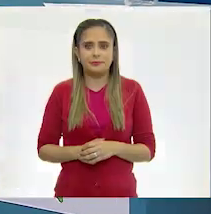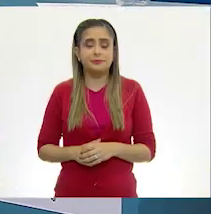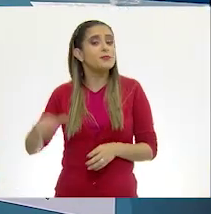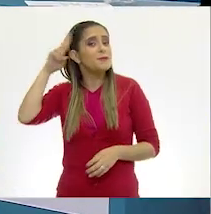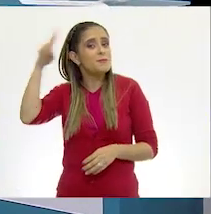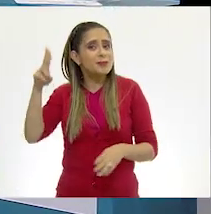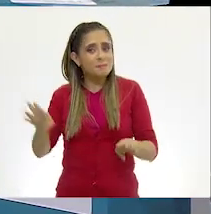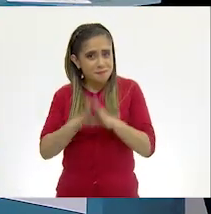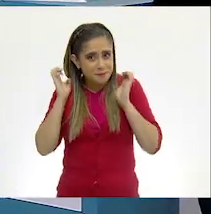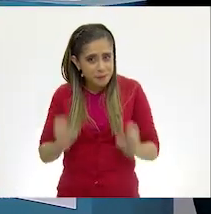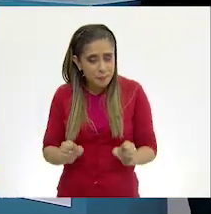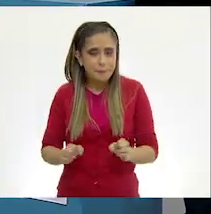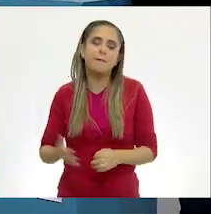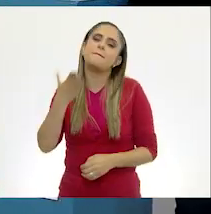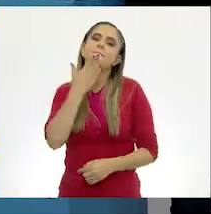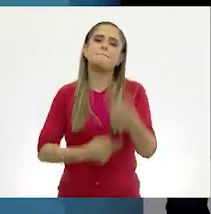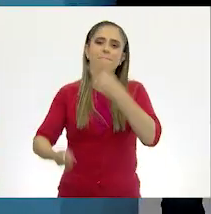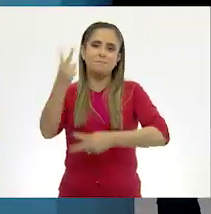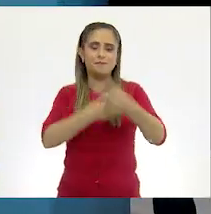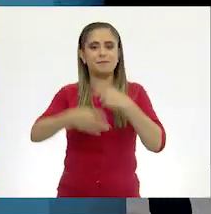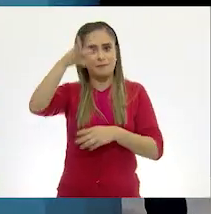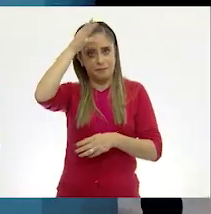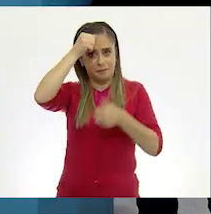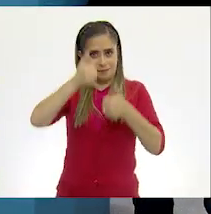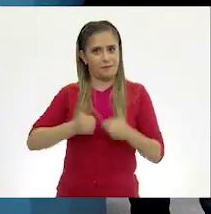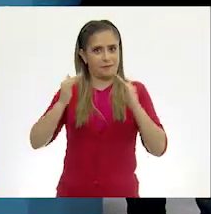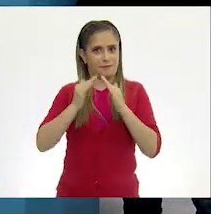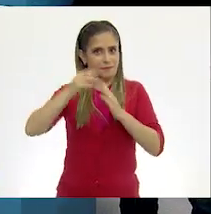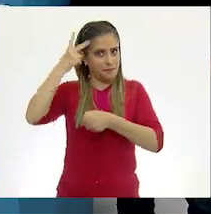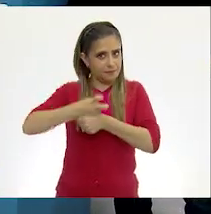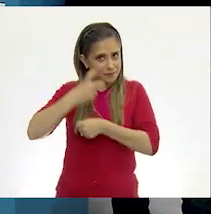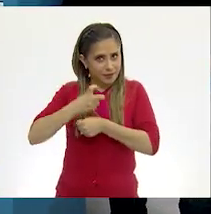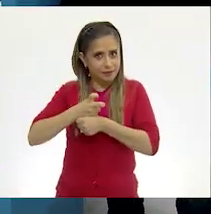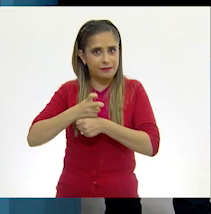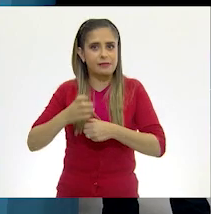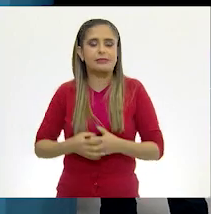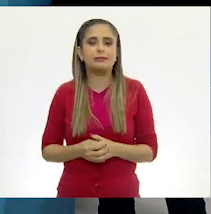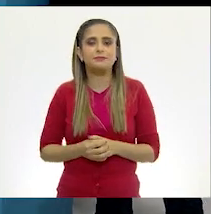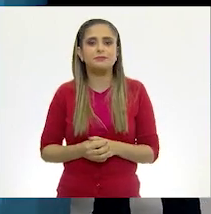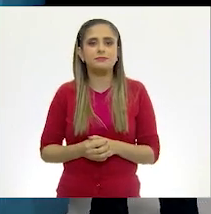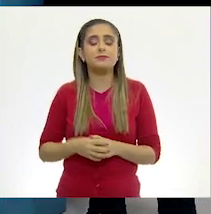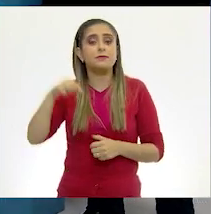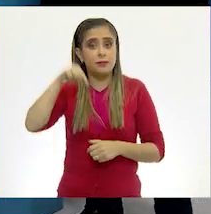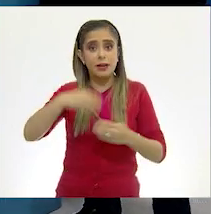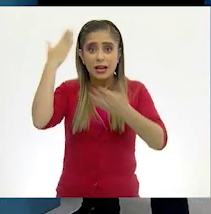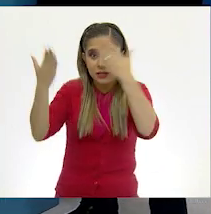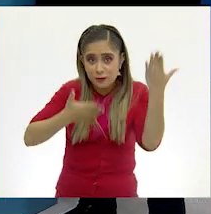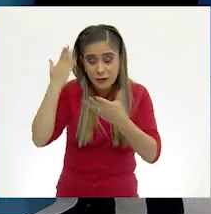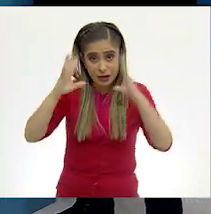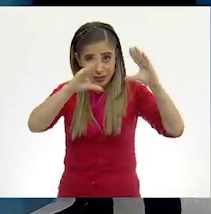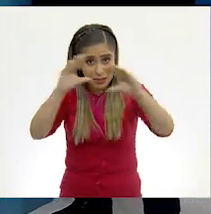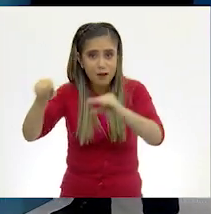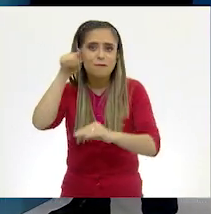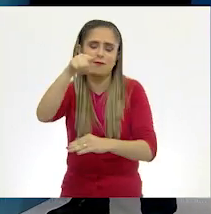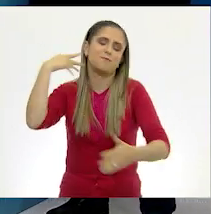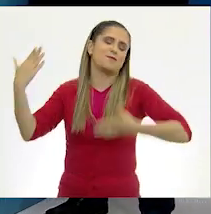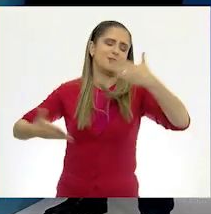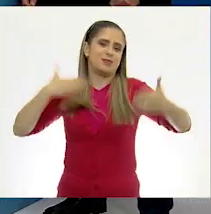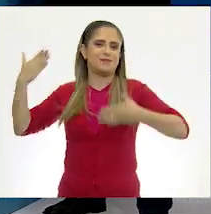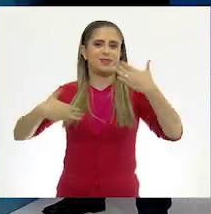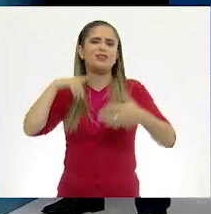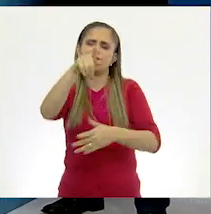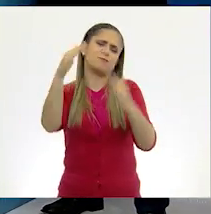Hola, ¿cómo están? Les damos la bienvenida a Aprende en Casa 2, un espacio en el que vamos a poder estudiar y divertirnos desde nuestros